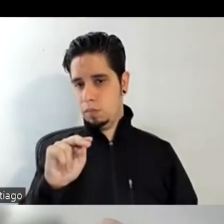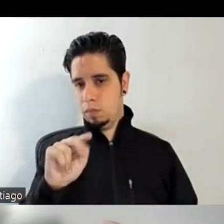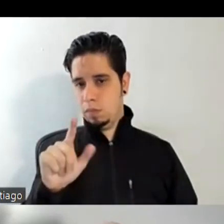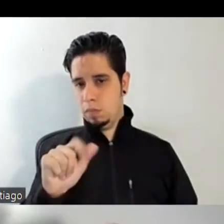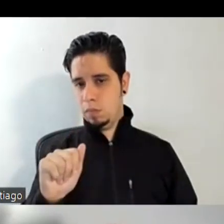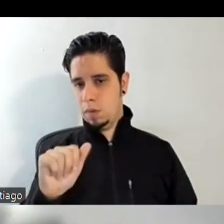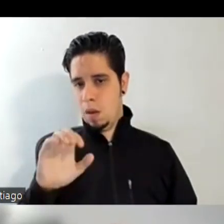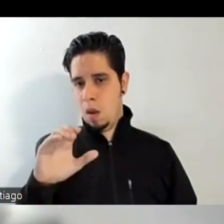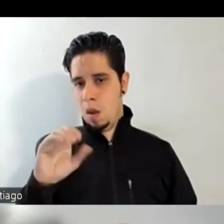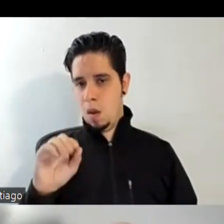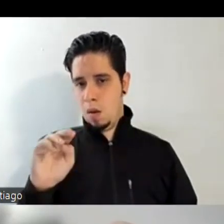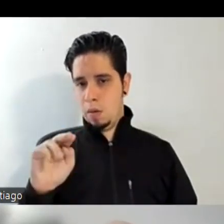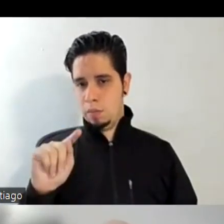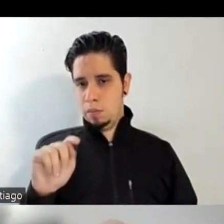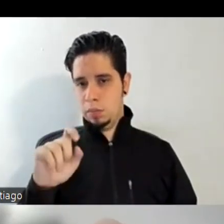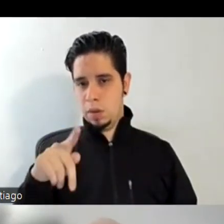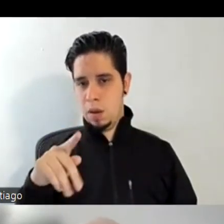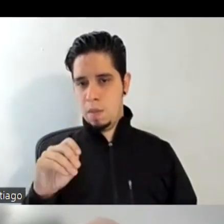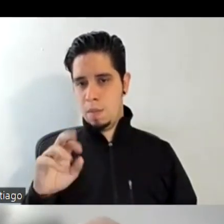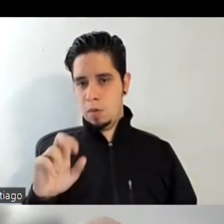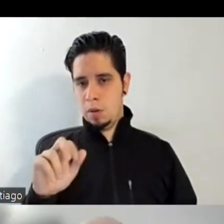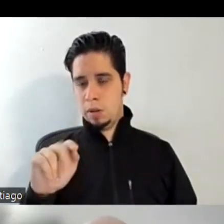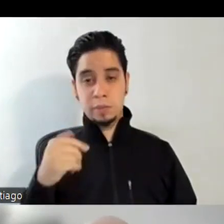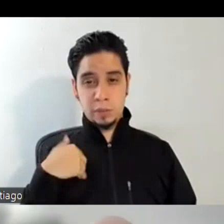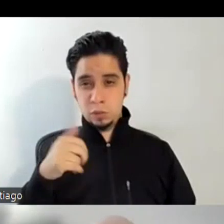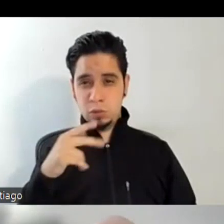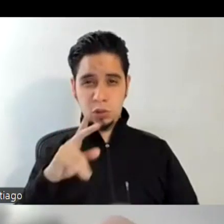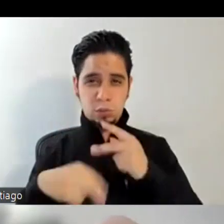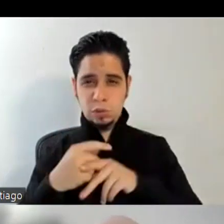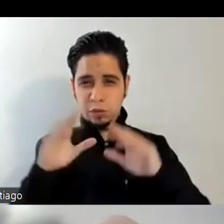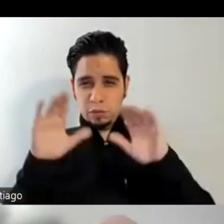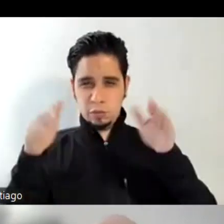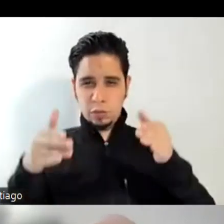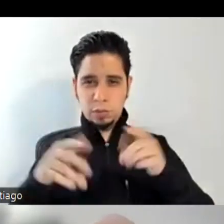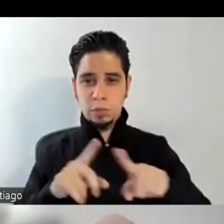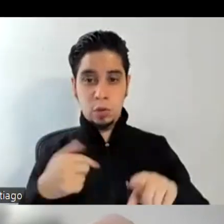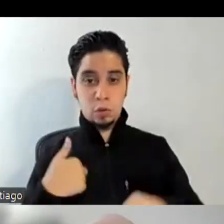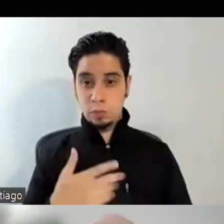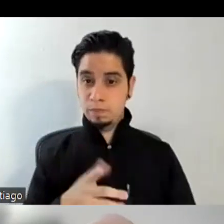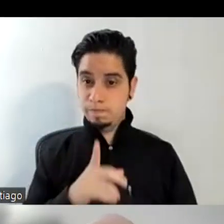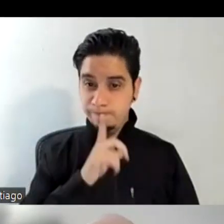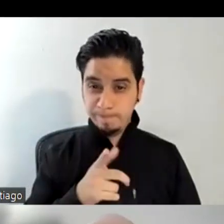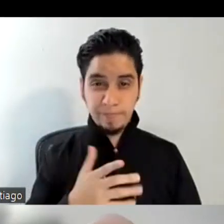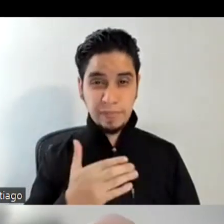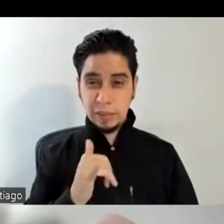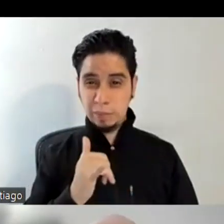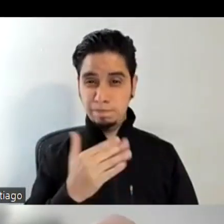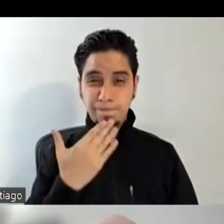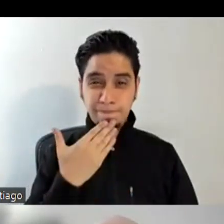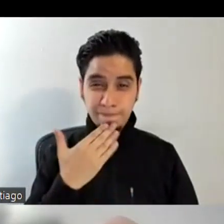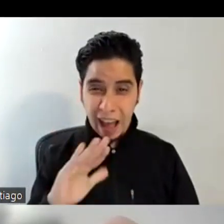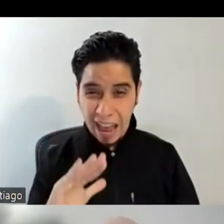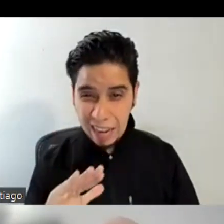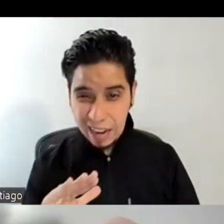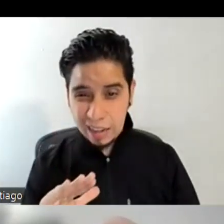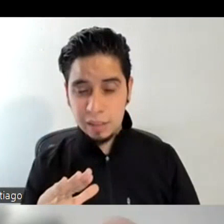contemporánea tiene otra apertura, otro enfoque hacia el cuerpo. Pero la realidad es que yo era malísima y pues gracias a Dios di pie